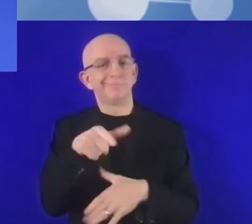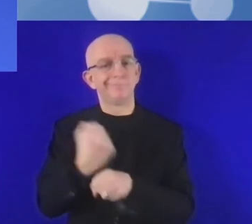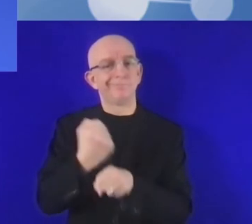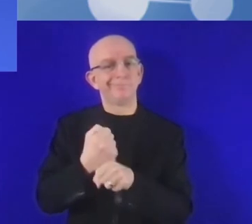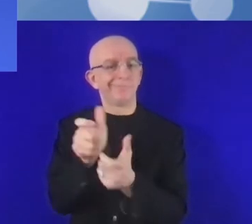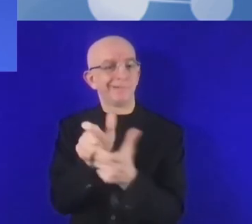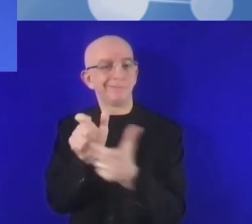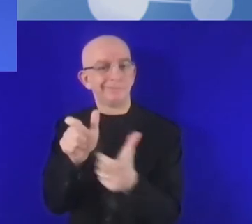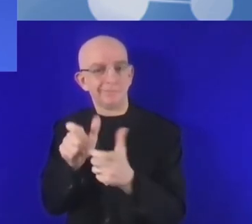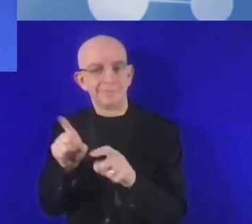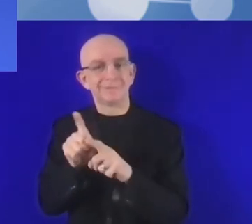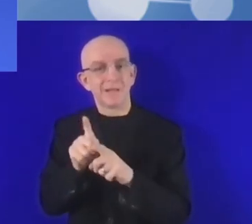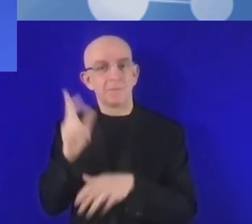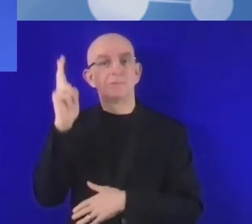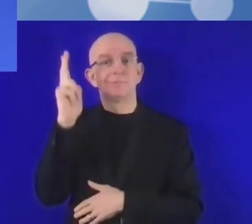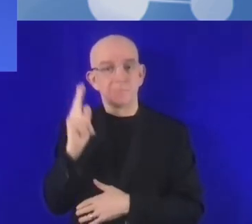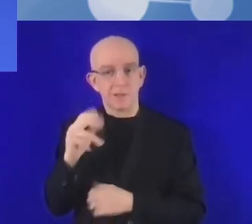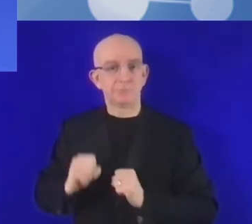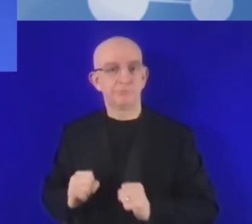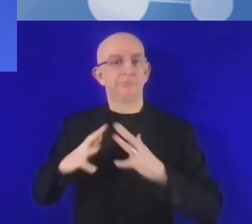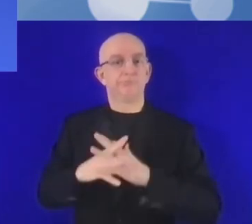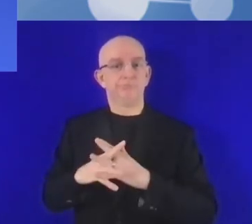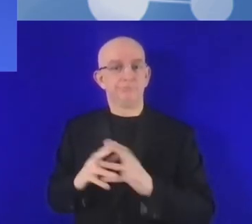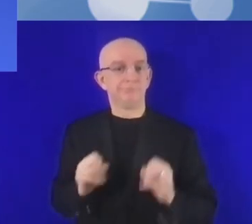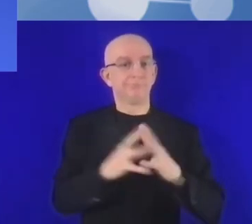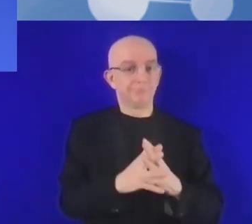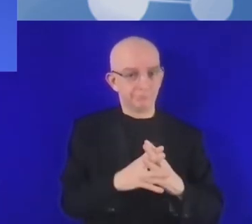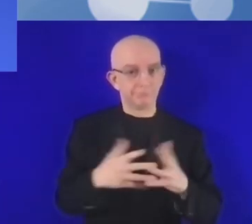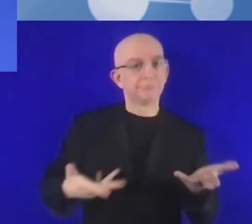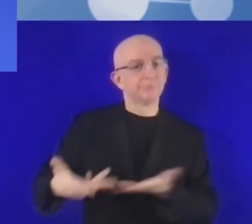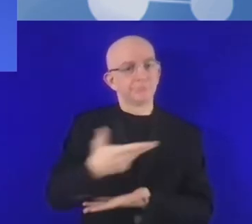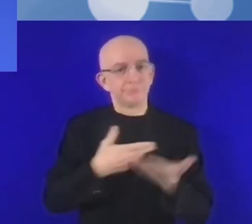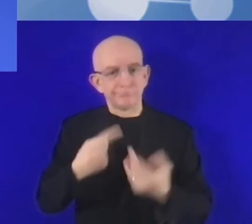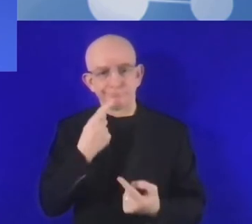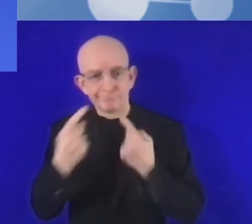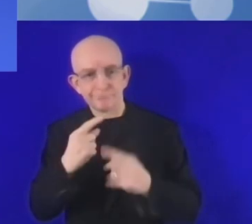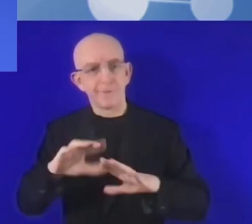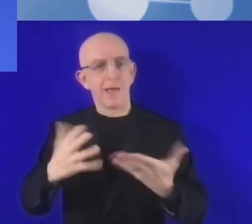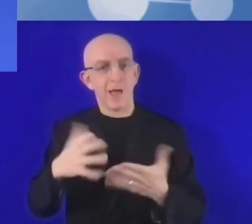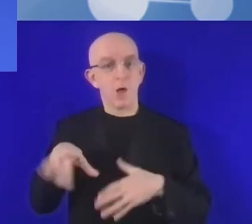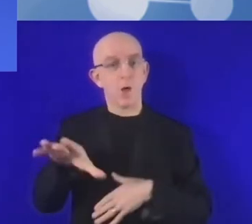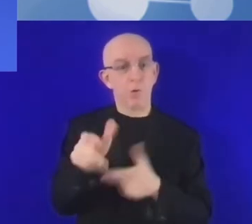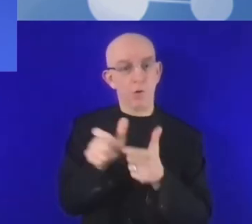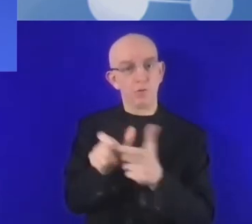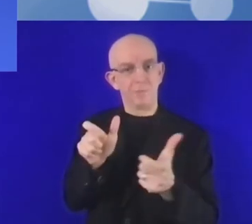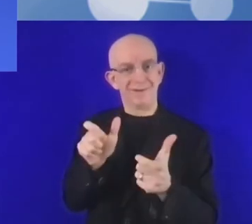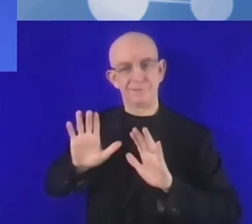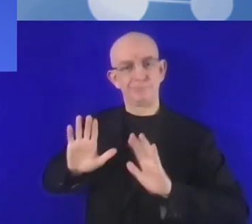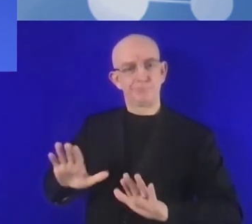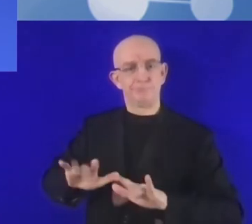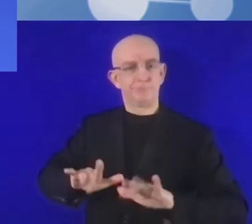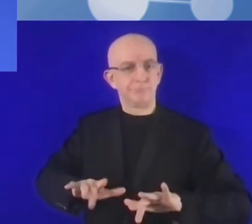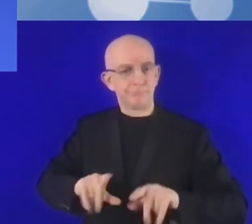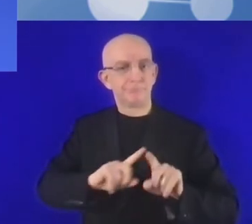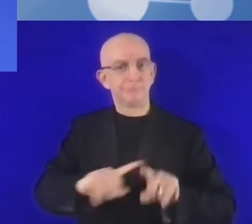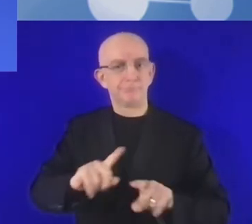Internet. Otro elemento mencionado ayer, propuesto por Polonia, fue la cumbre de